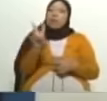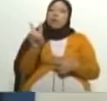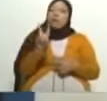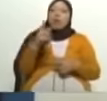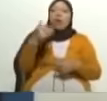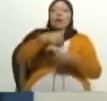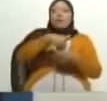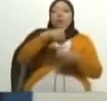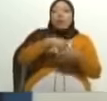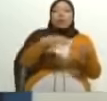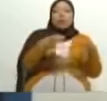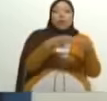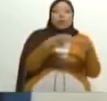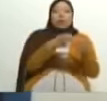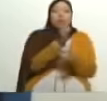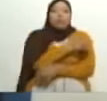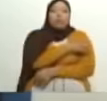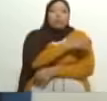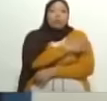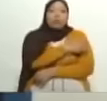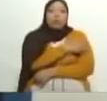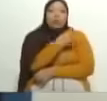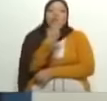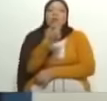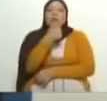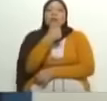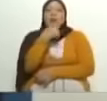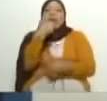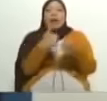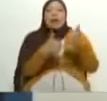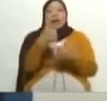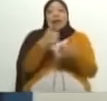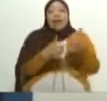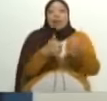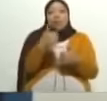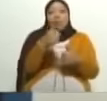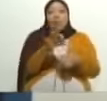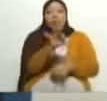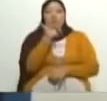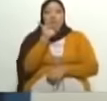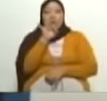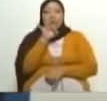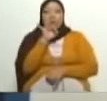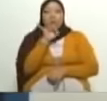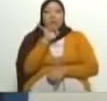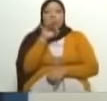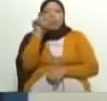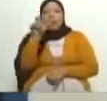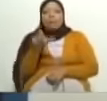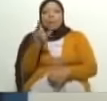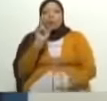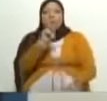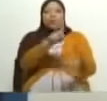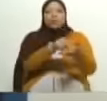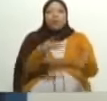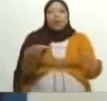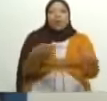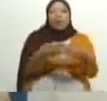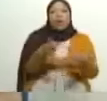Venezuela dos ruta para que los inhabilitados y los partidos